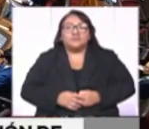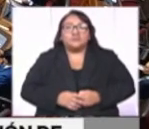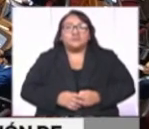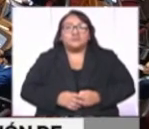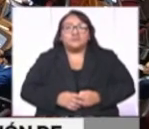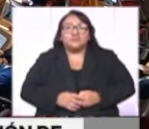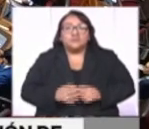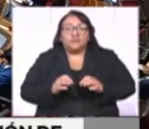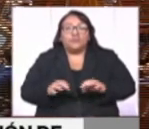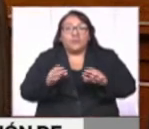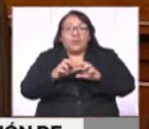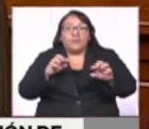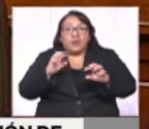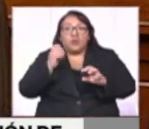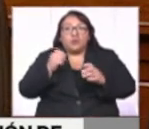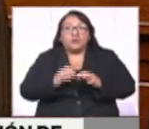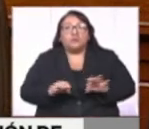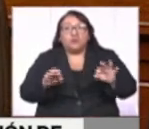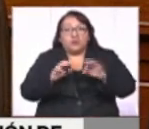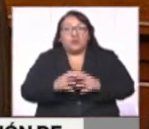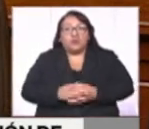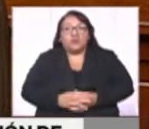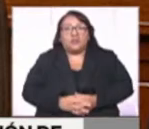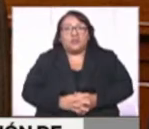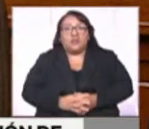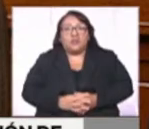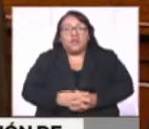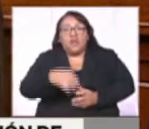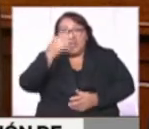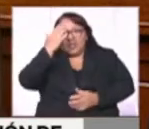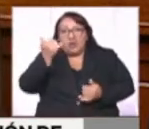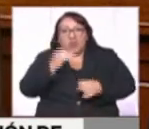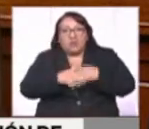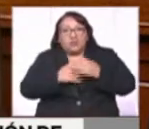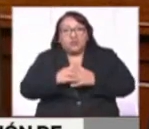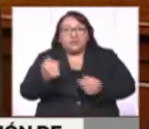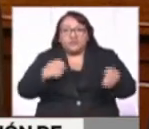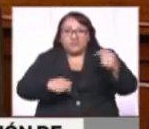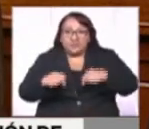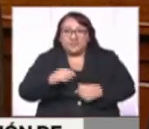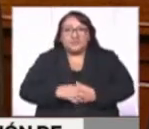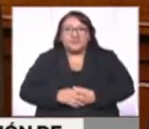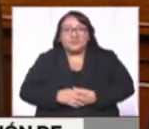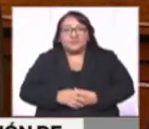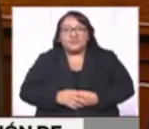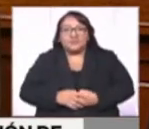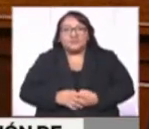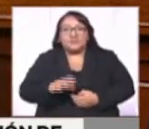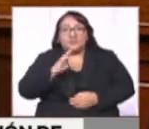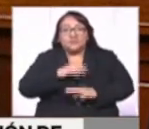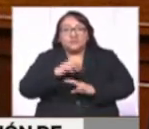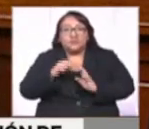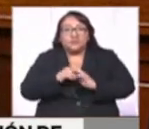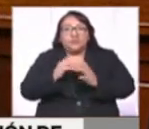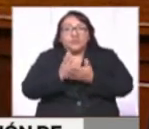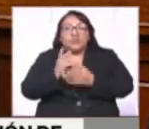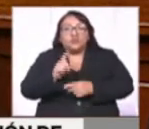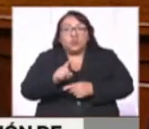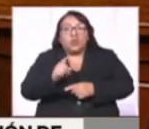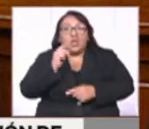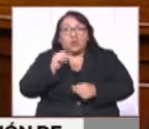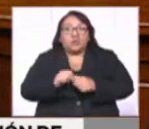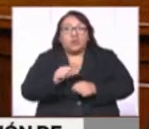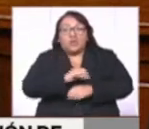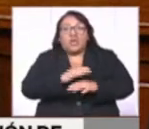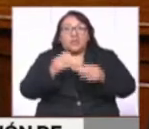en este pleno. Yo creo que ha sido muy importante que el día de hoy estemos presentes. Hablando del proyecto de la escuela, recordemos